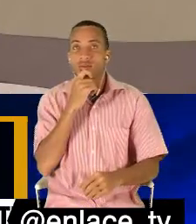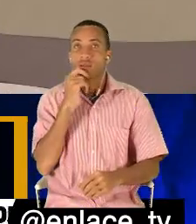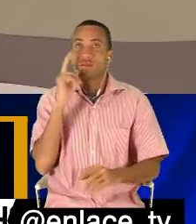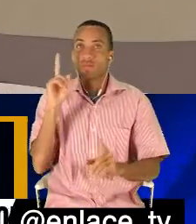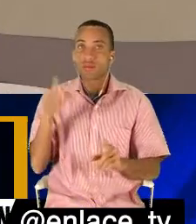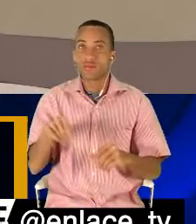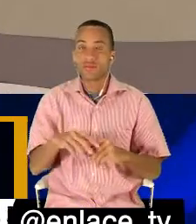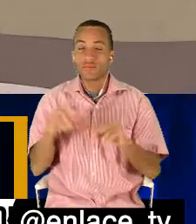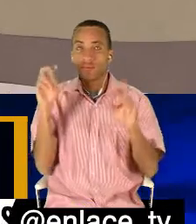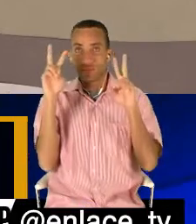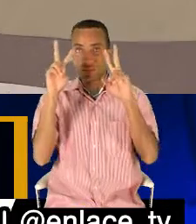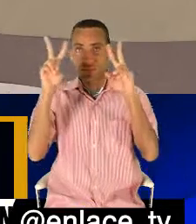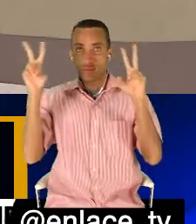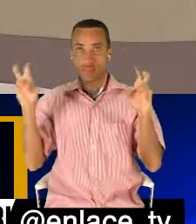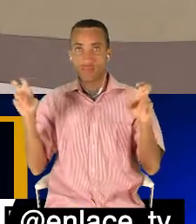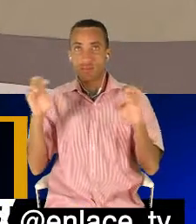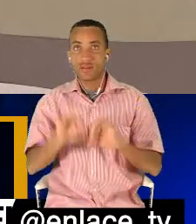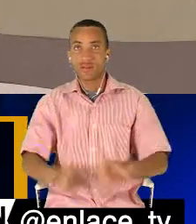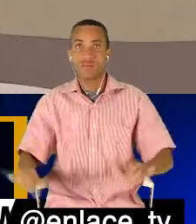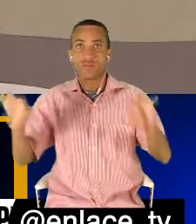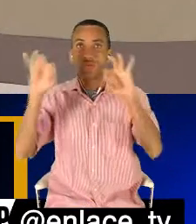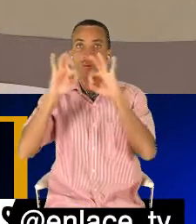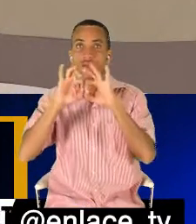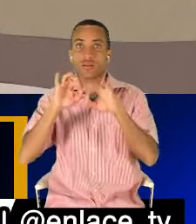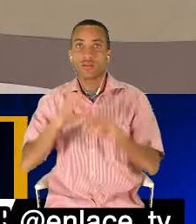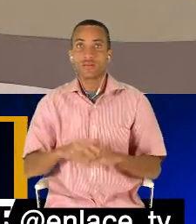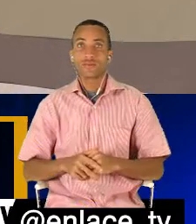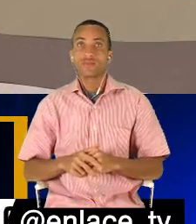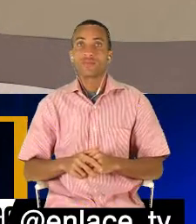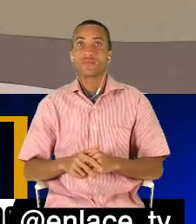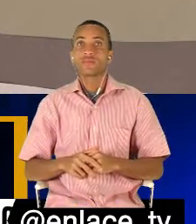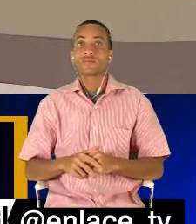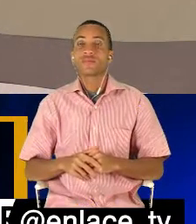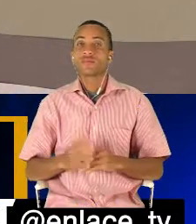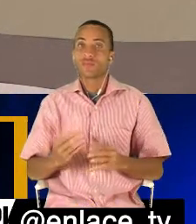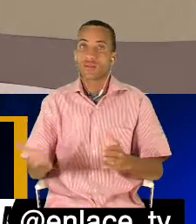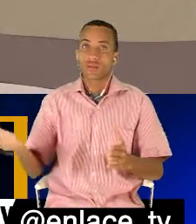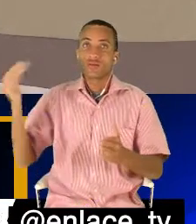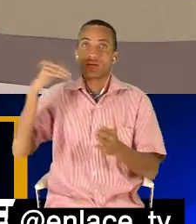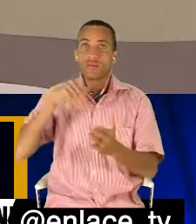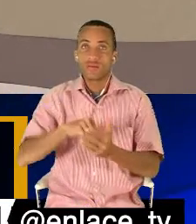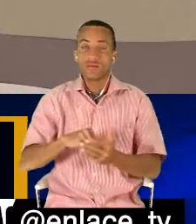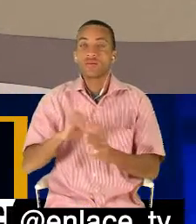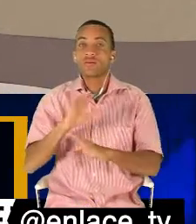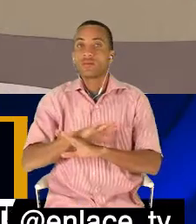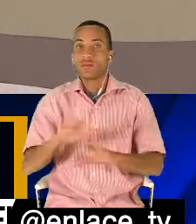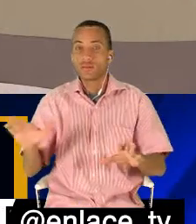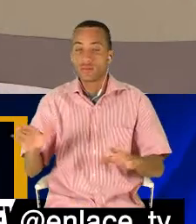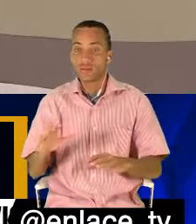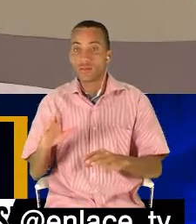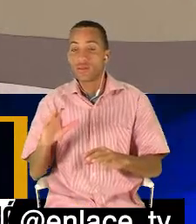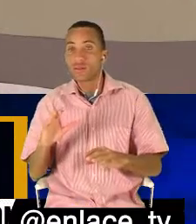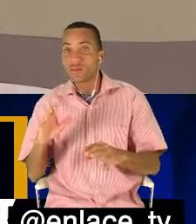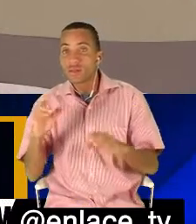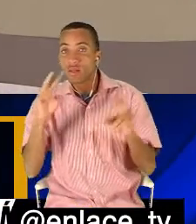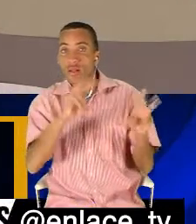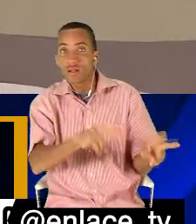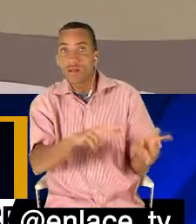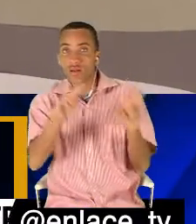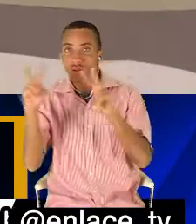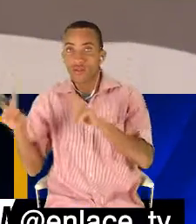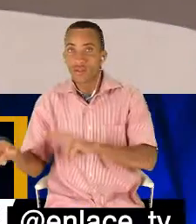ese es un tema muy importante, y es reiterar, ratificar lo que ya la Contraloría General de la República le dijo